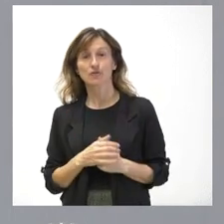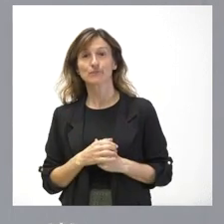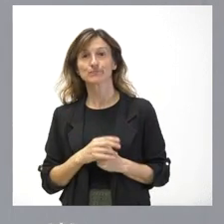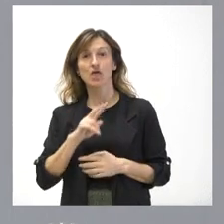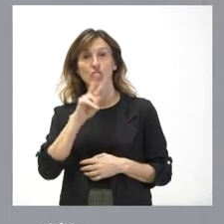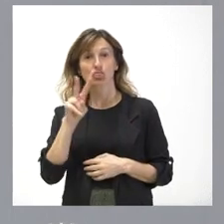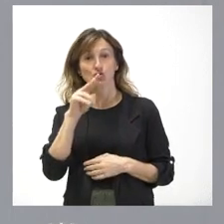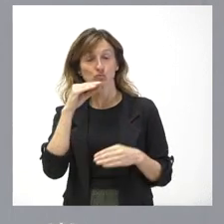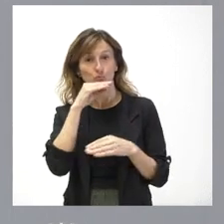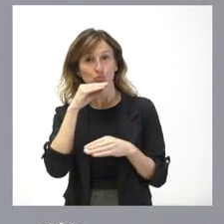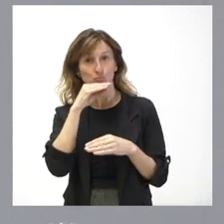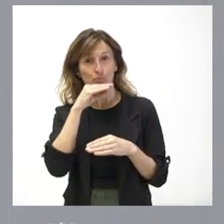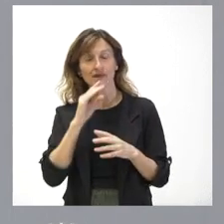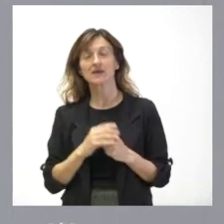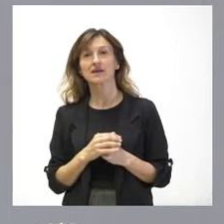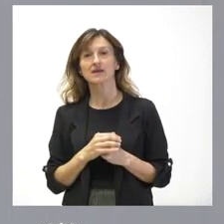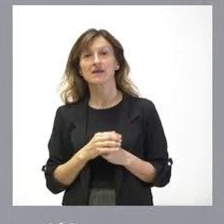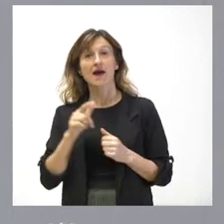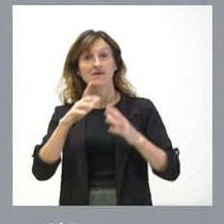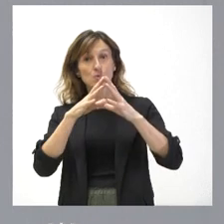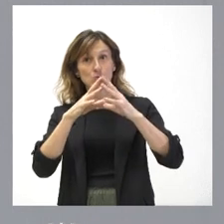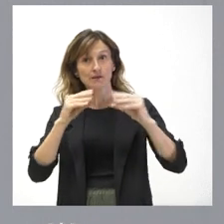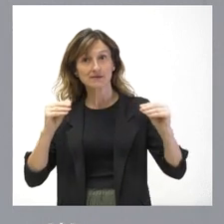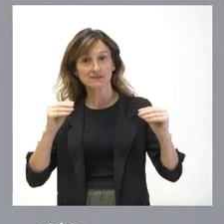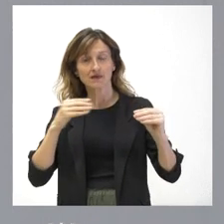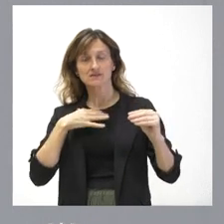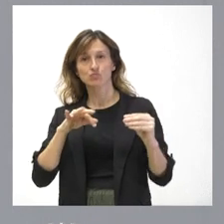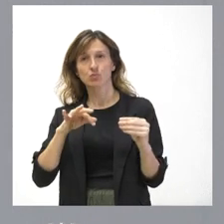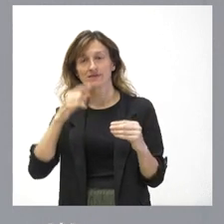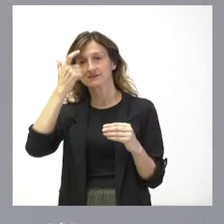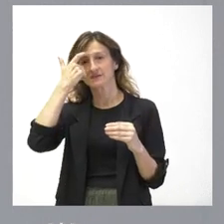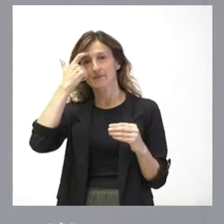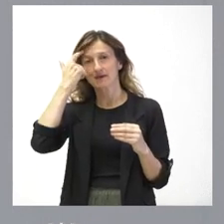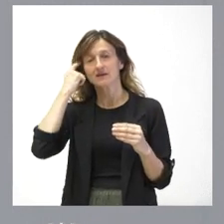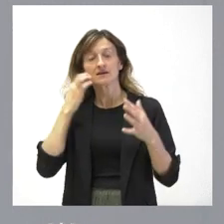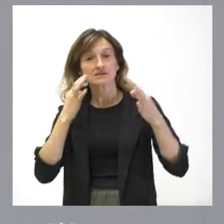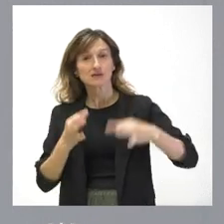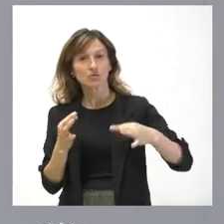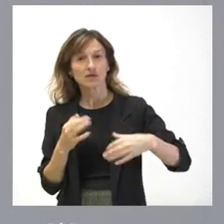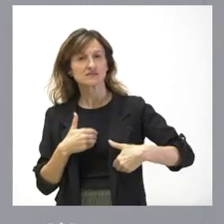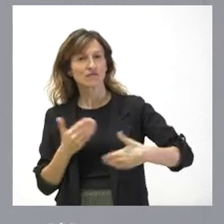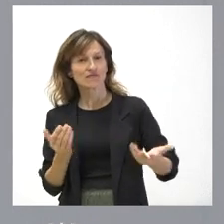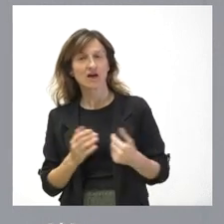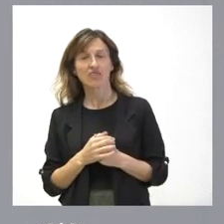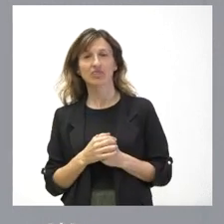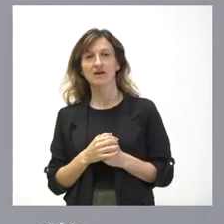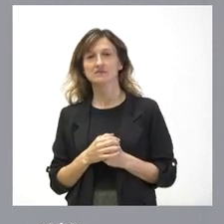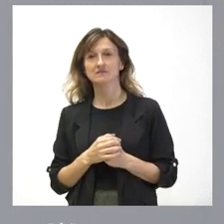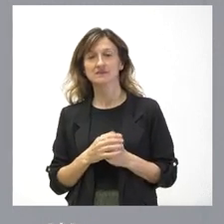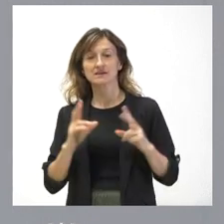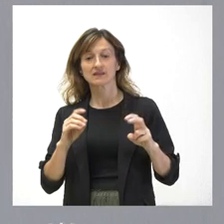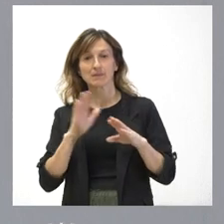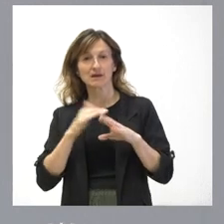octubre Pues será un punto en el que las universidades pues podrán ya disponer de esas seguridades esas confianzas respecto del